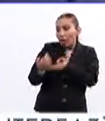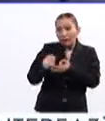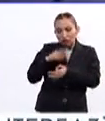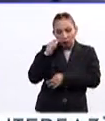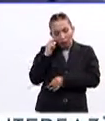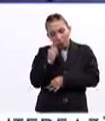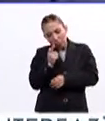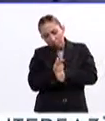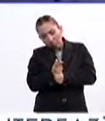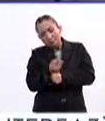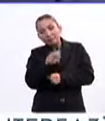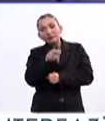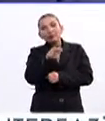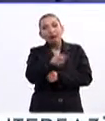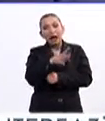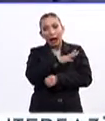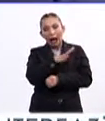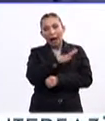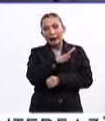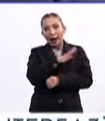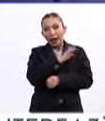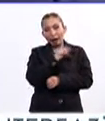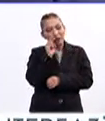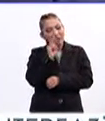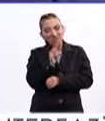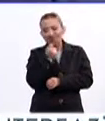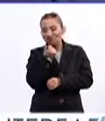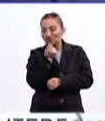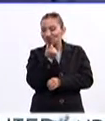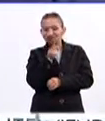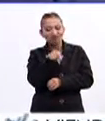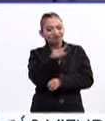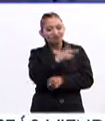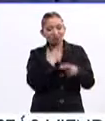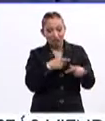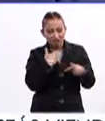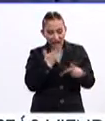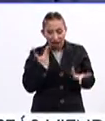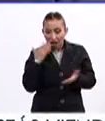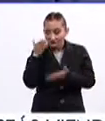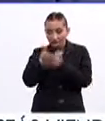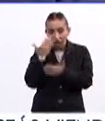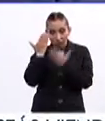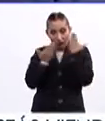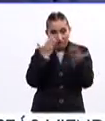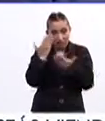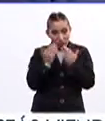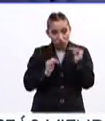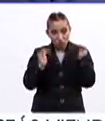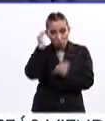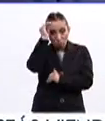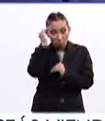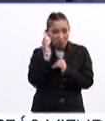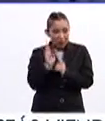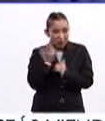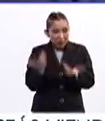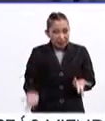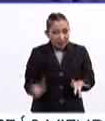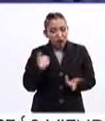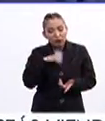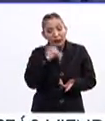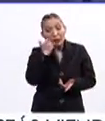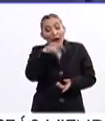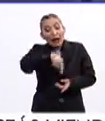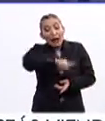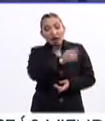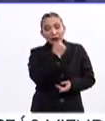nos dimos cuenta que existe un bajo nivel de personas que tienen acceso a la educación de nivel superior. Entonces nosotros